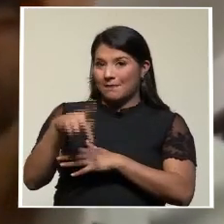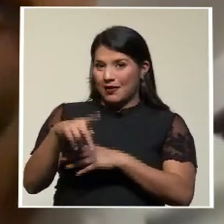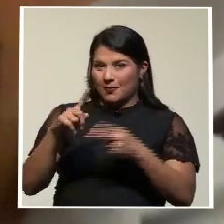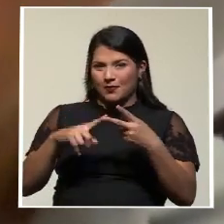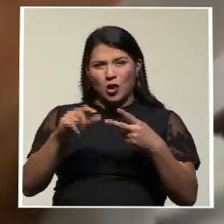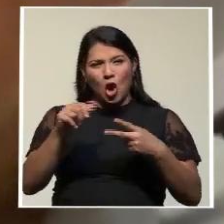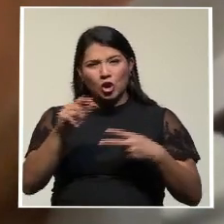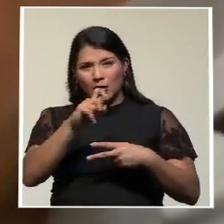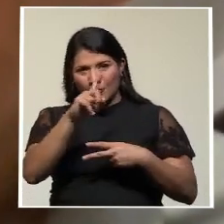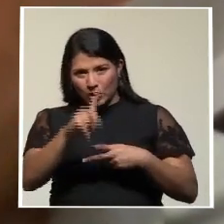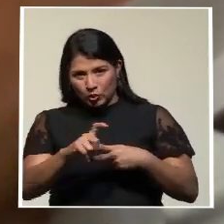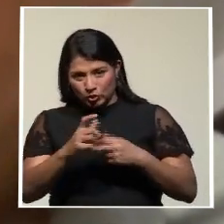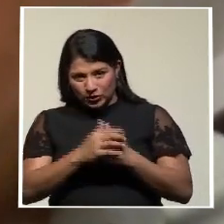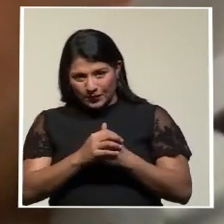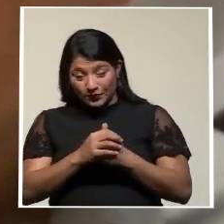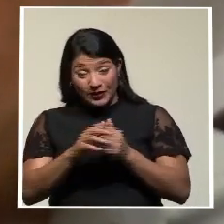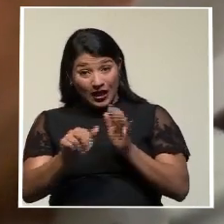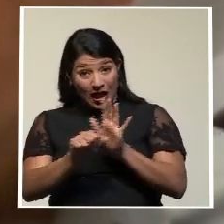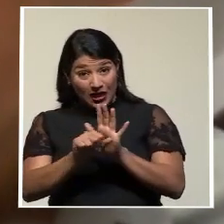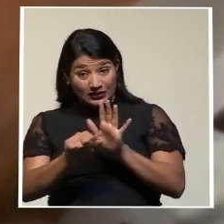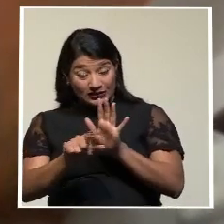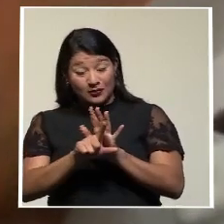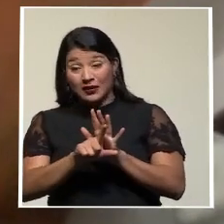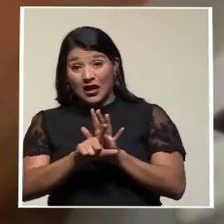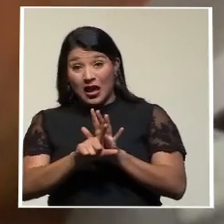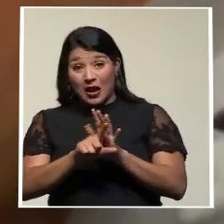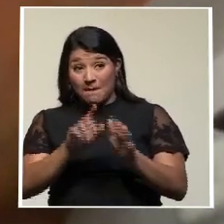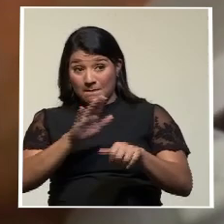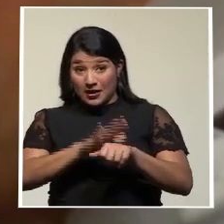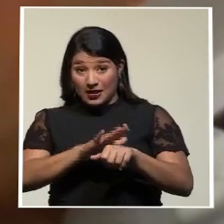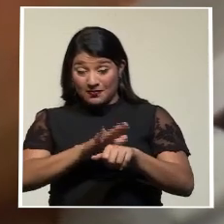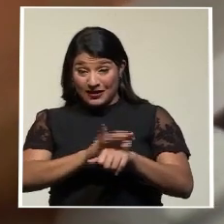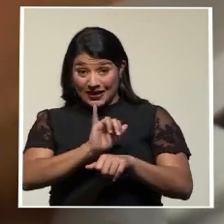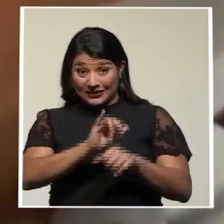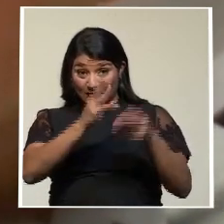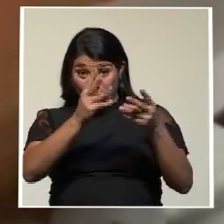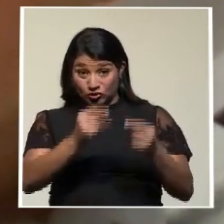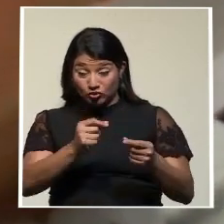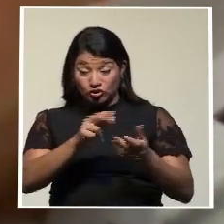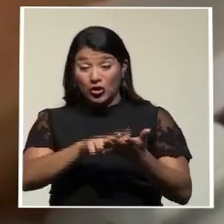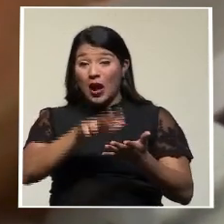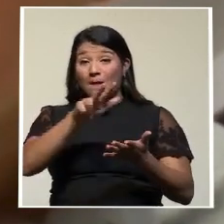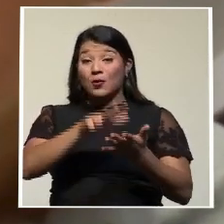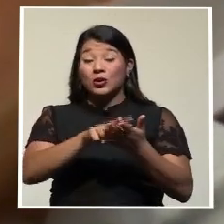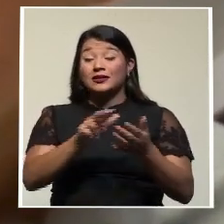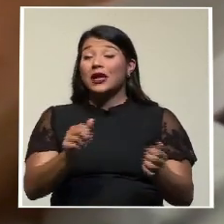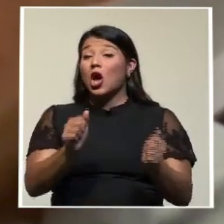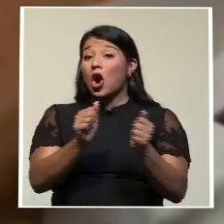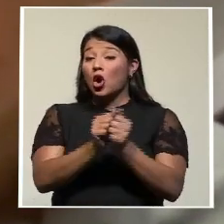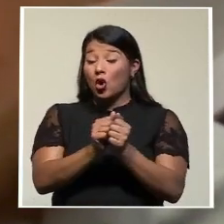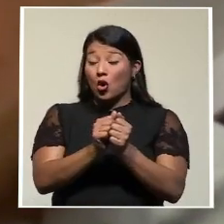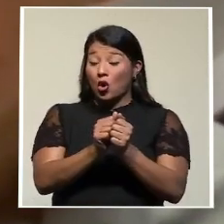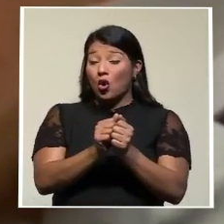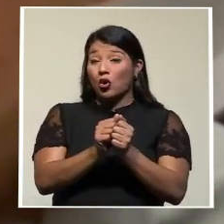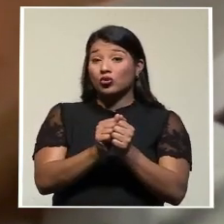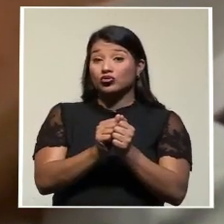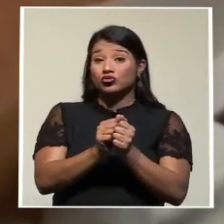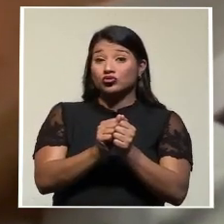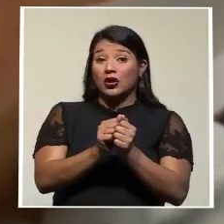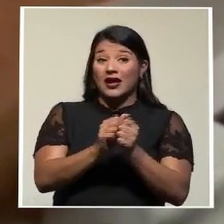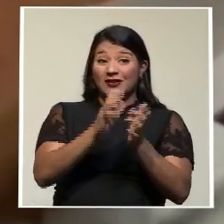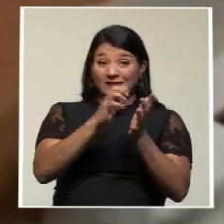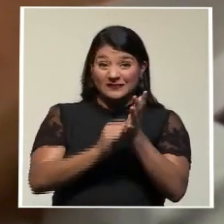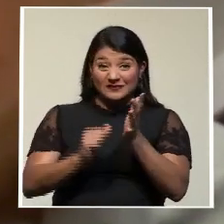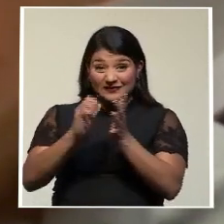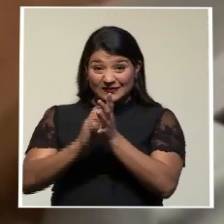congresista, ¿dejará el Congreso que ese presupuesto se apruebe con estos recortes que afectan la equidad y